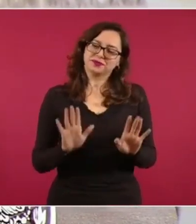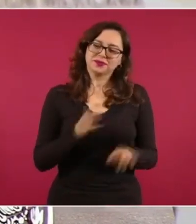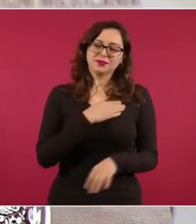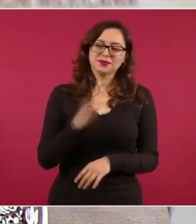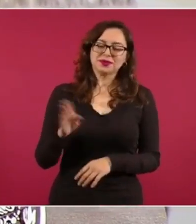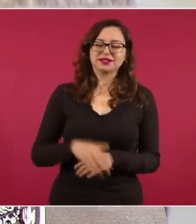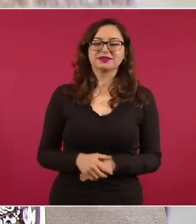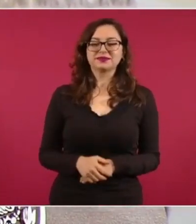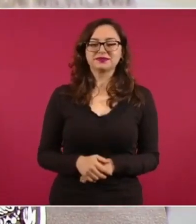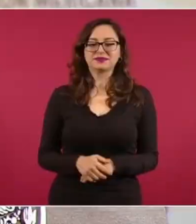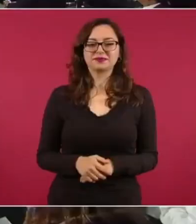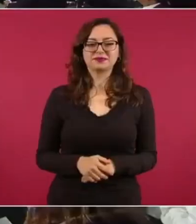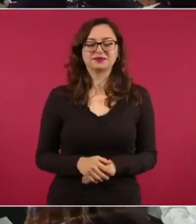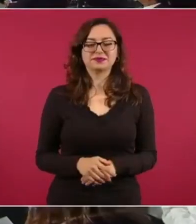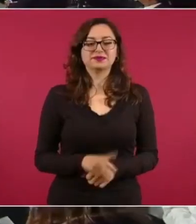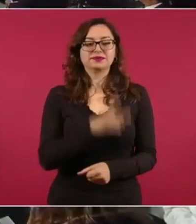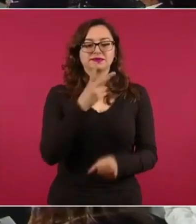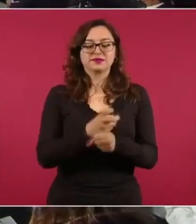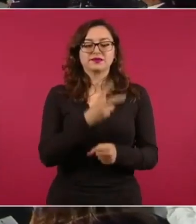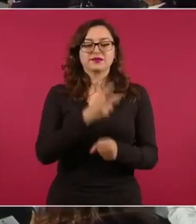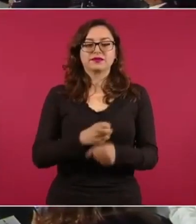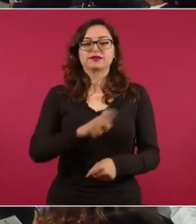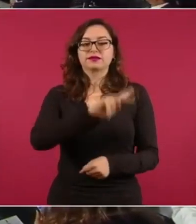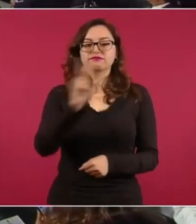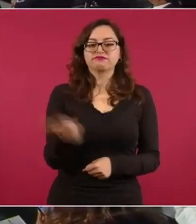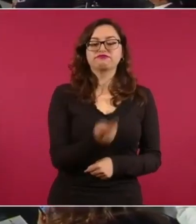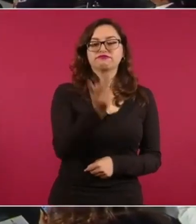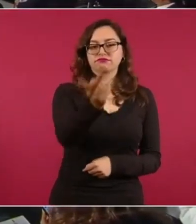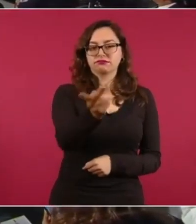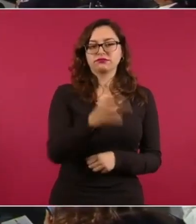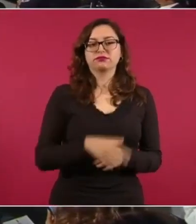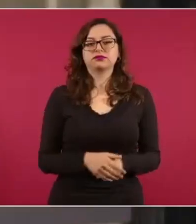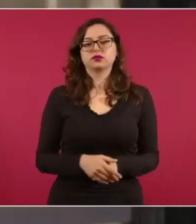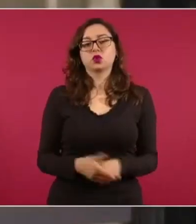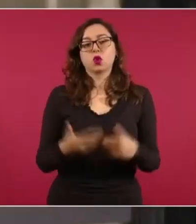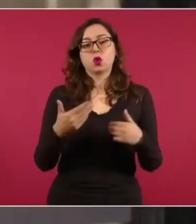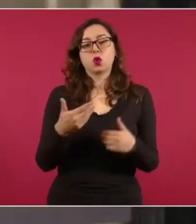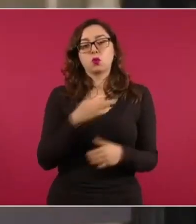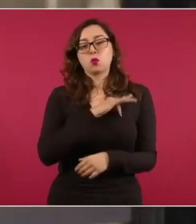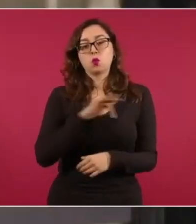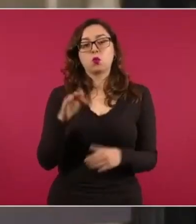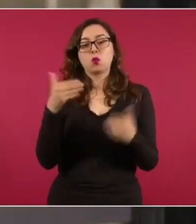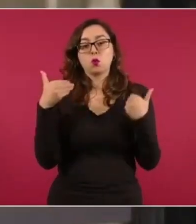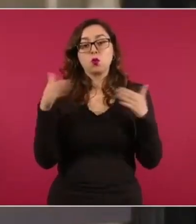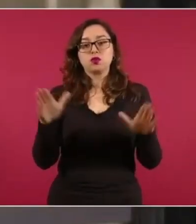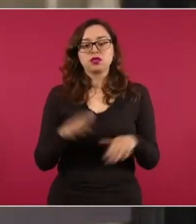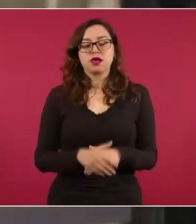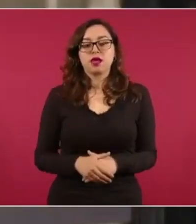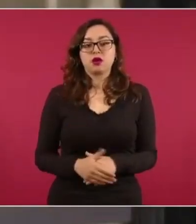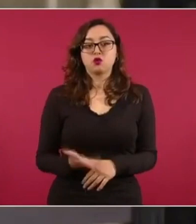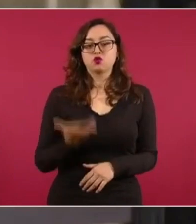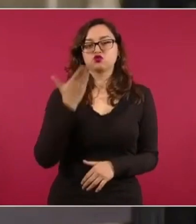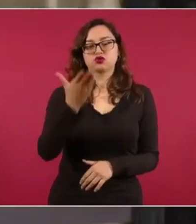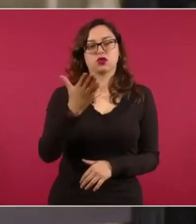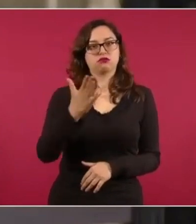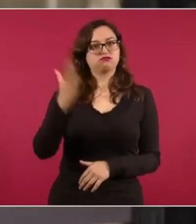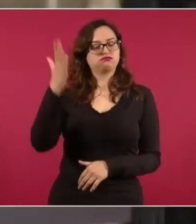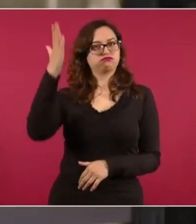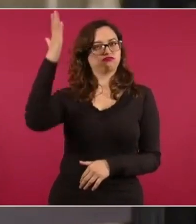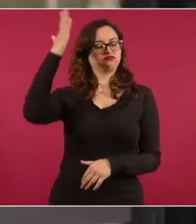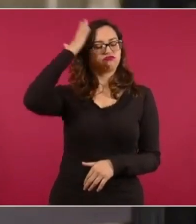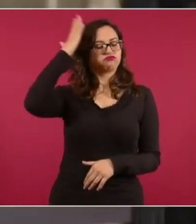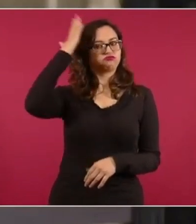Esta segunda pregunta, presidente, quisiera usted me la respondiera como comandante supremo de las Fuerzas